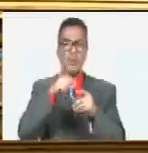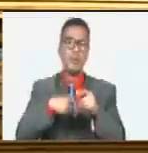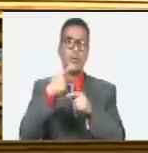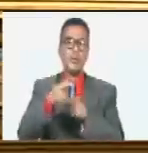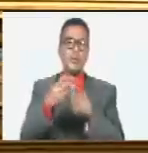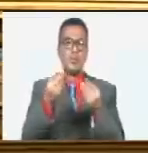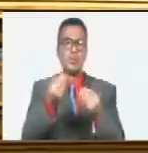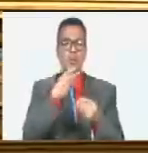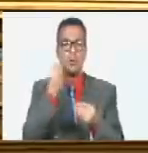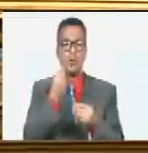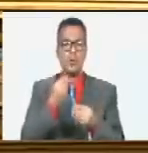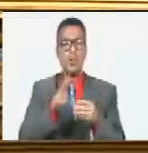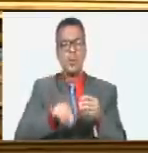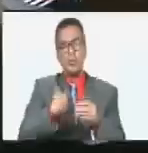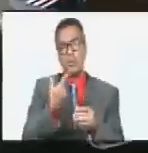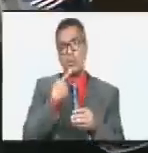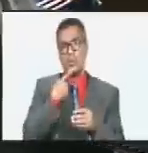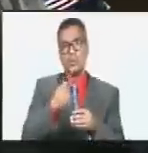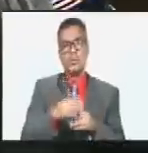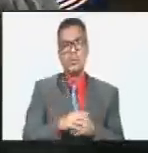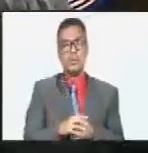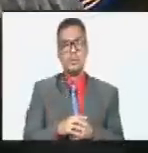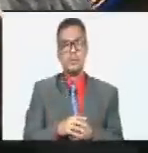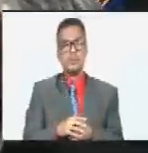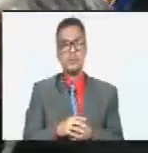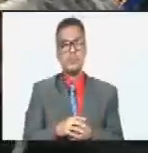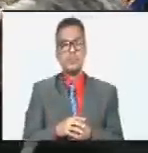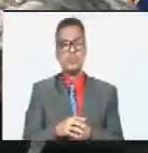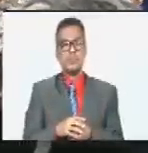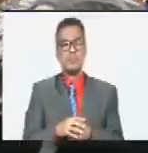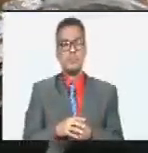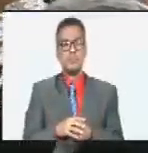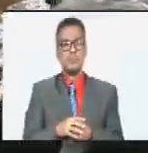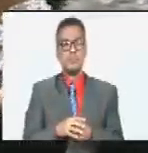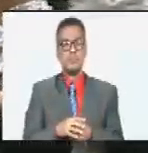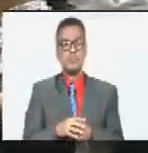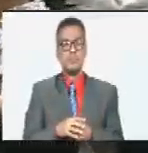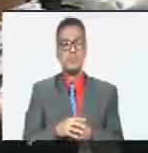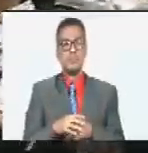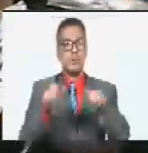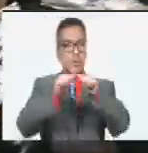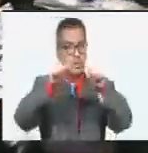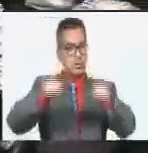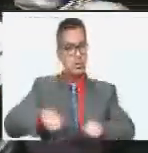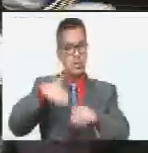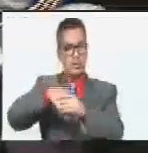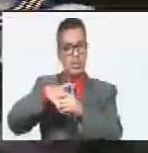muchos jóvenes podrían decir que el sistema electoral venezolano